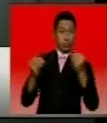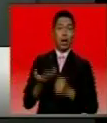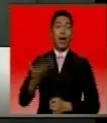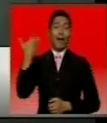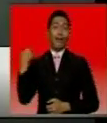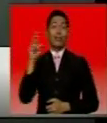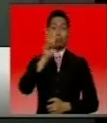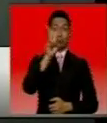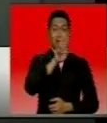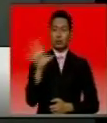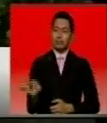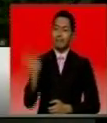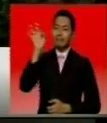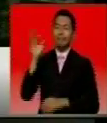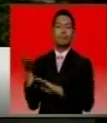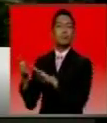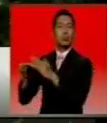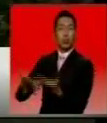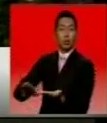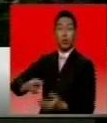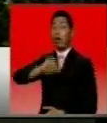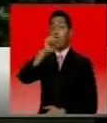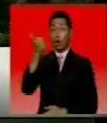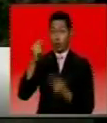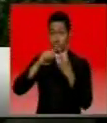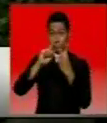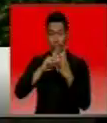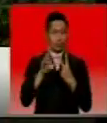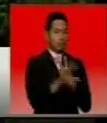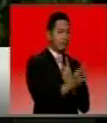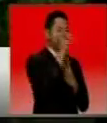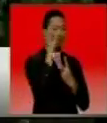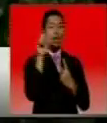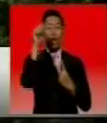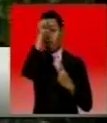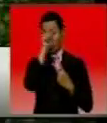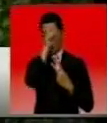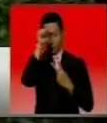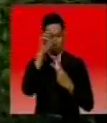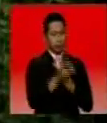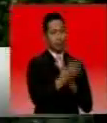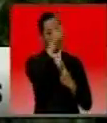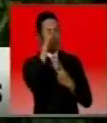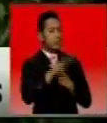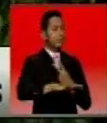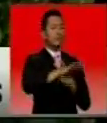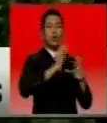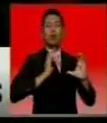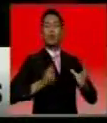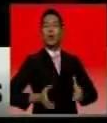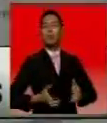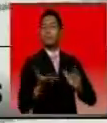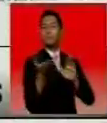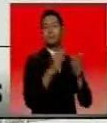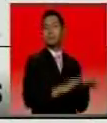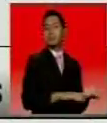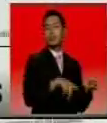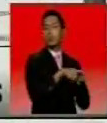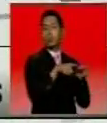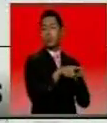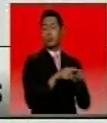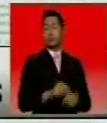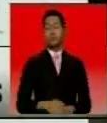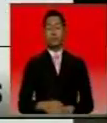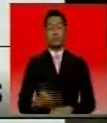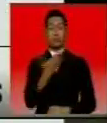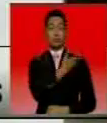el segundo cadáver fue encontrado entre matorrales este domingo, en el límite de las comunas de Mangaralto y Montañita, mientras que el presidente